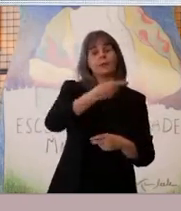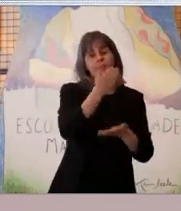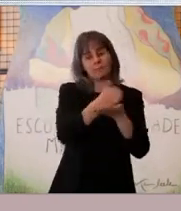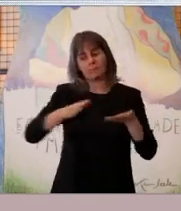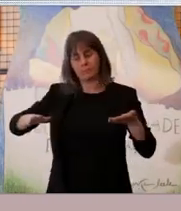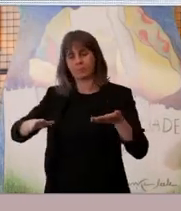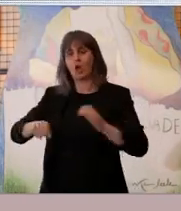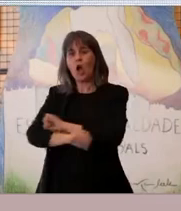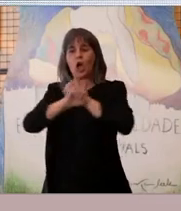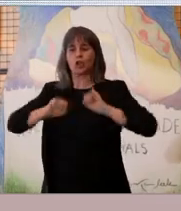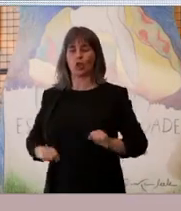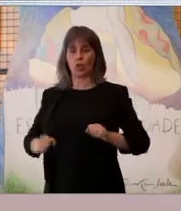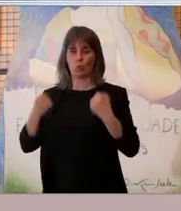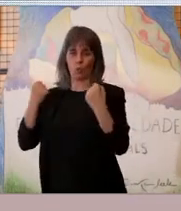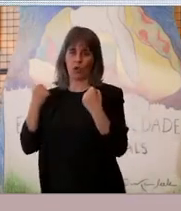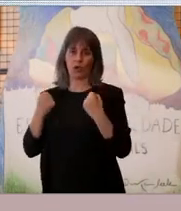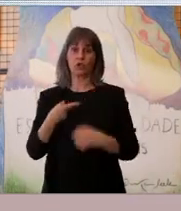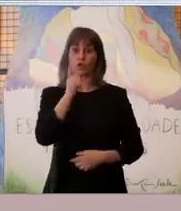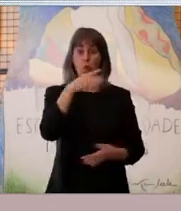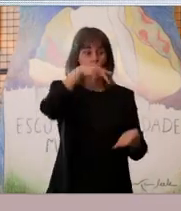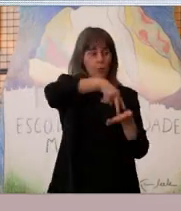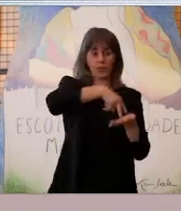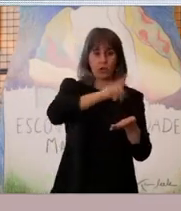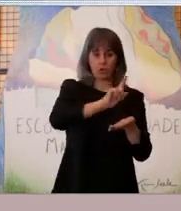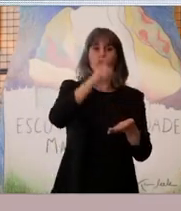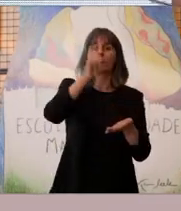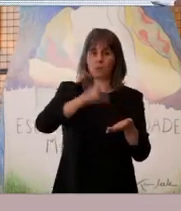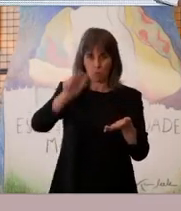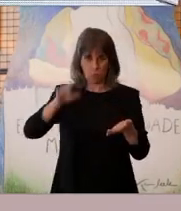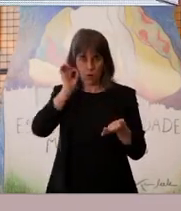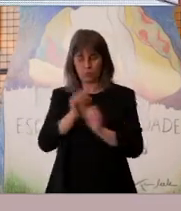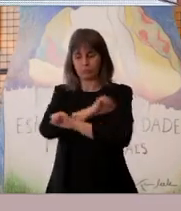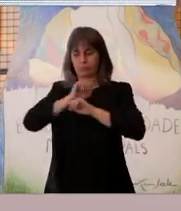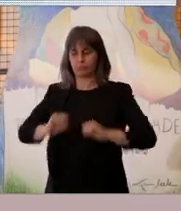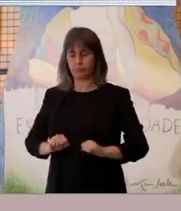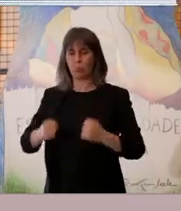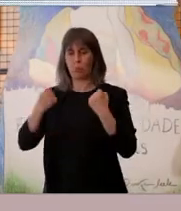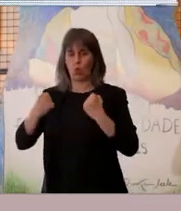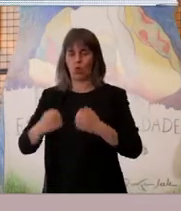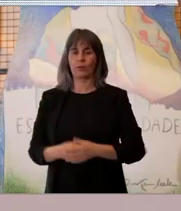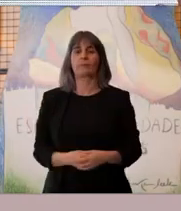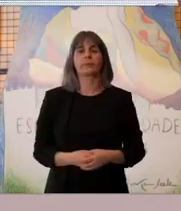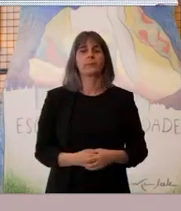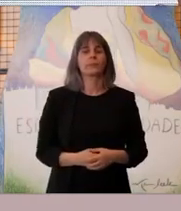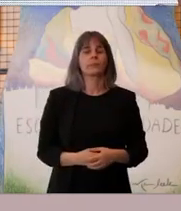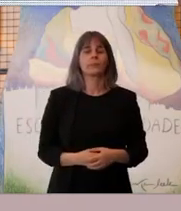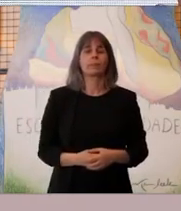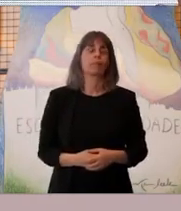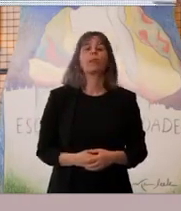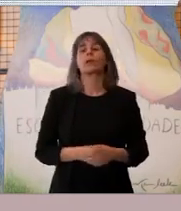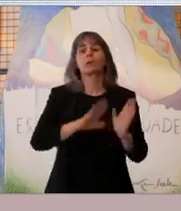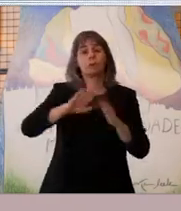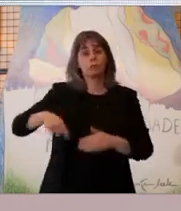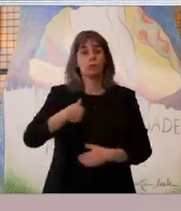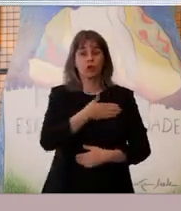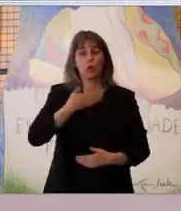consolidación del poder No solamente la presencia sino las mujeres y la consolidación del Poder y finalmente quiero